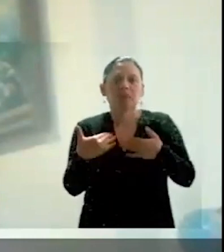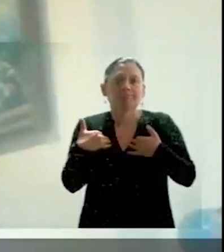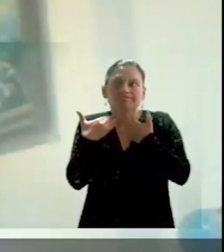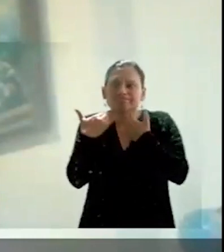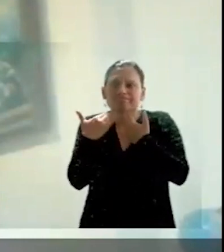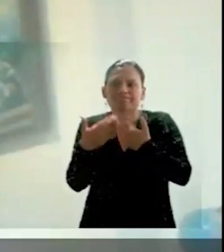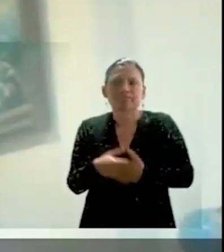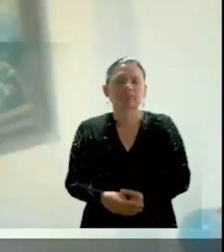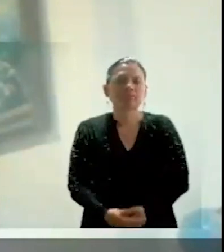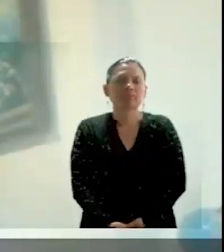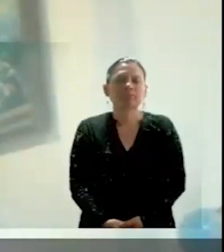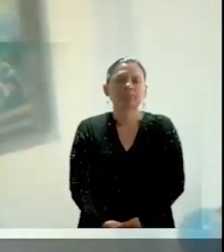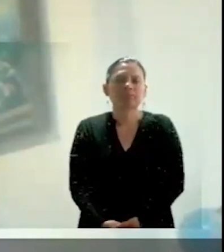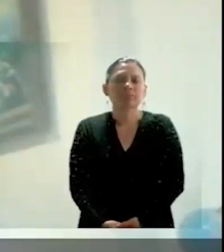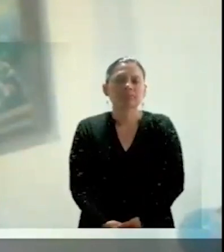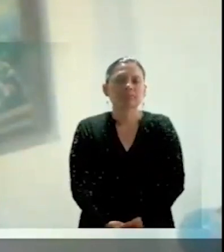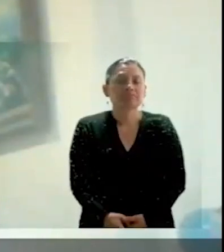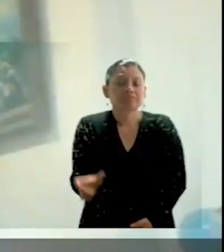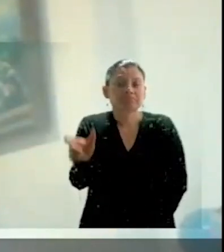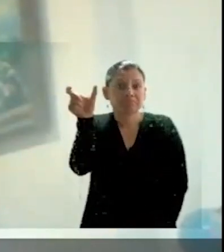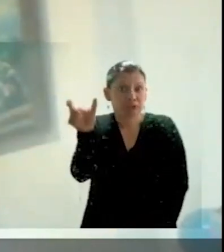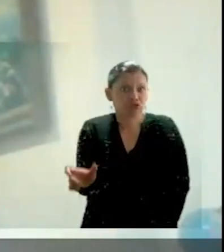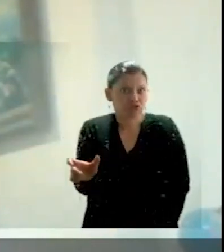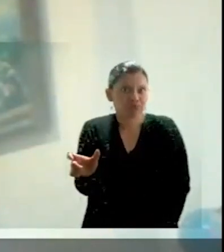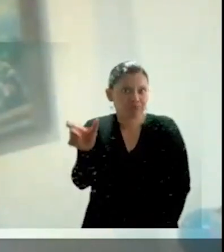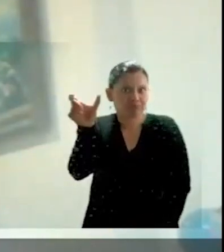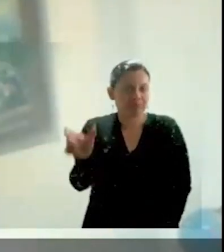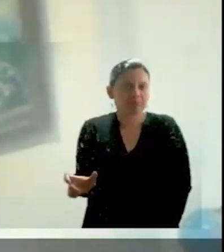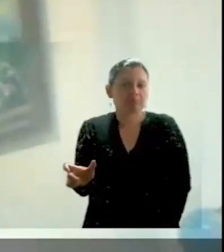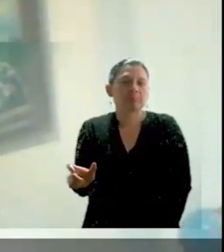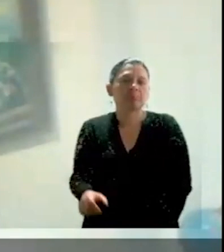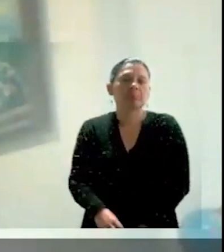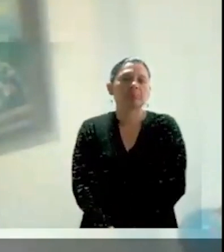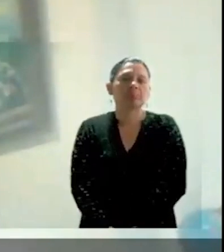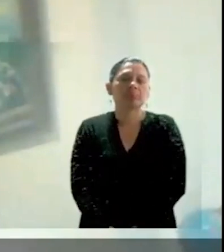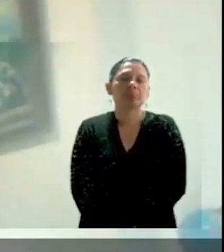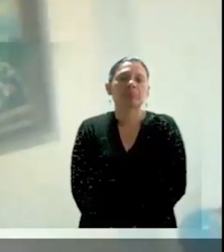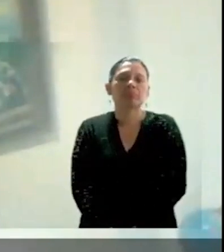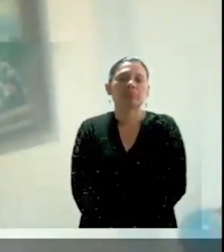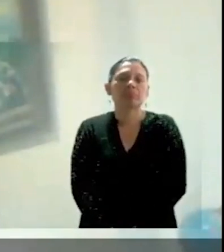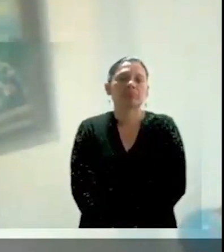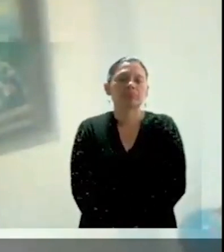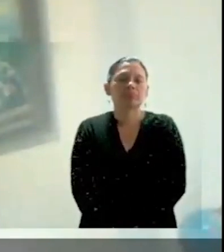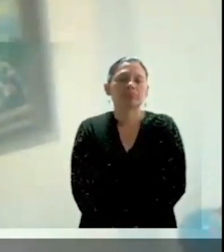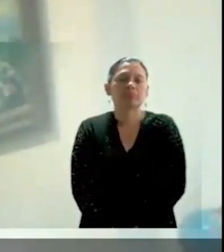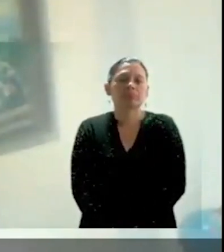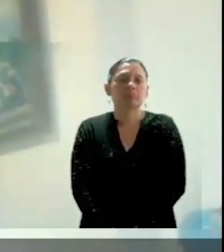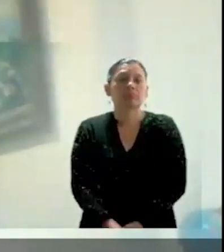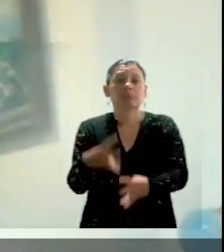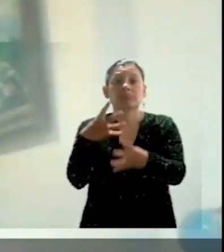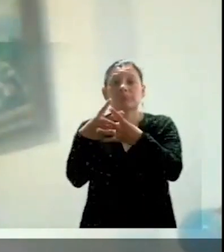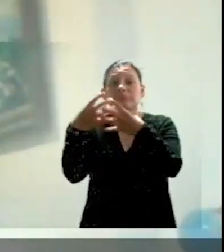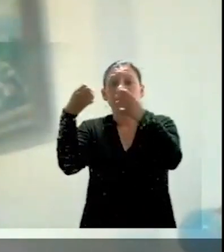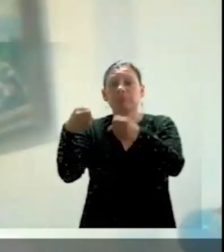si la persona que está dispuesta a pasar unos días de